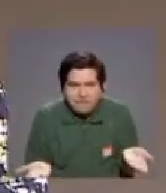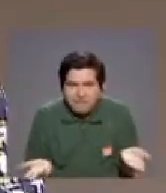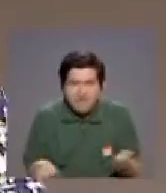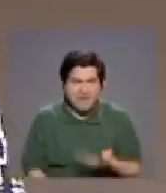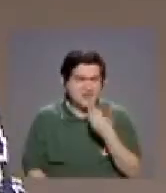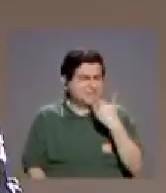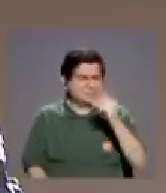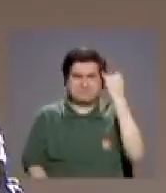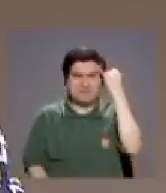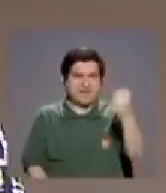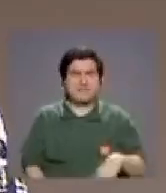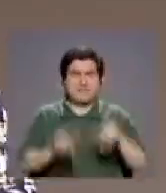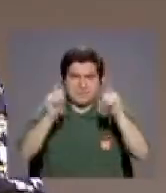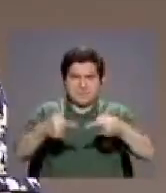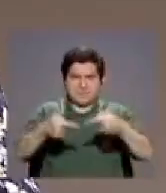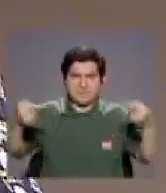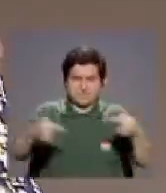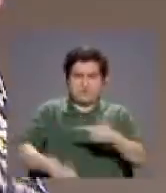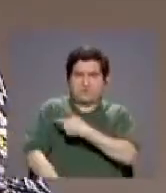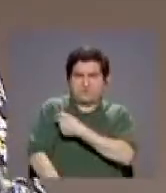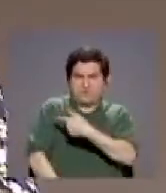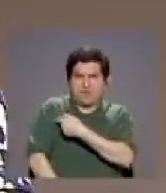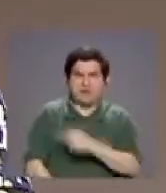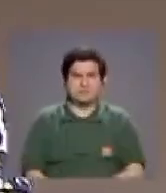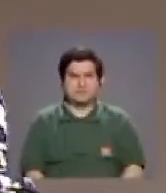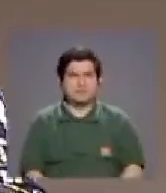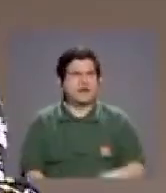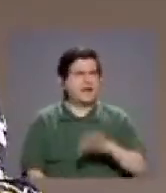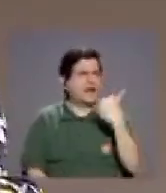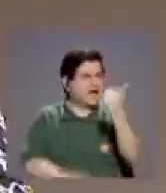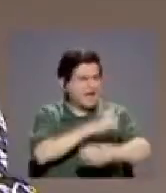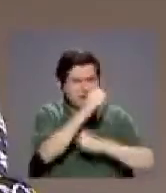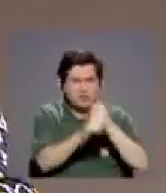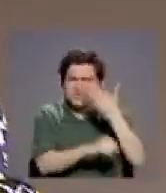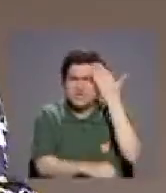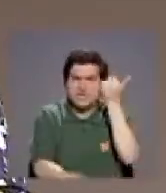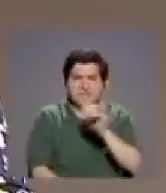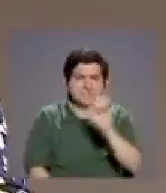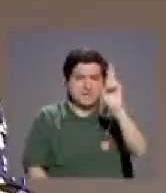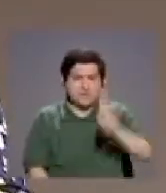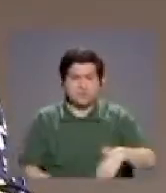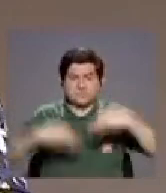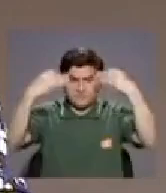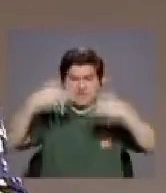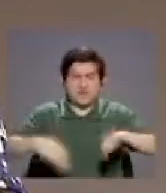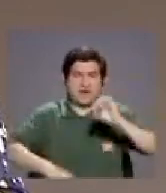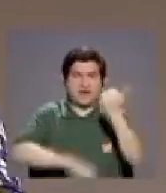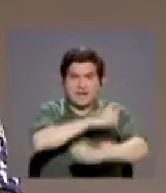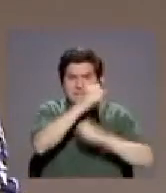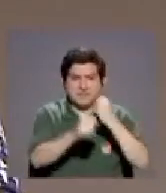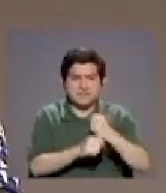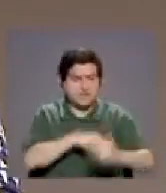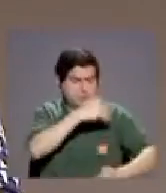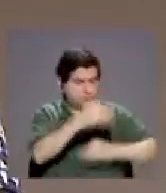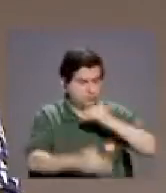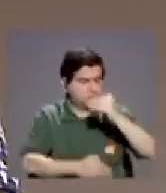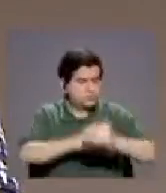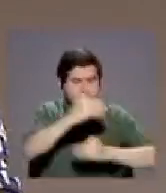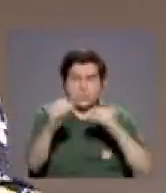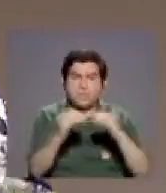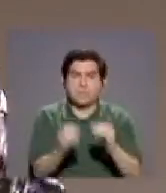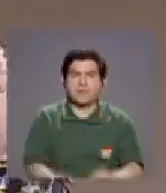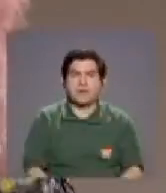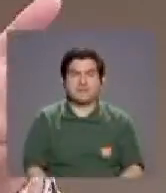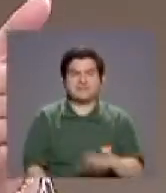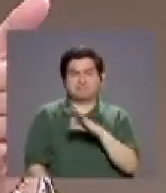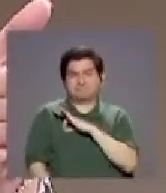que tienen los antivacunas. ¿Por qué a los 10 años? Bueno, aquí en Costa Rica se decidió 10 años porque logísticamente es, digamos, más